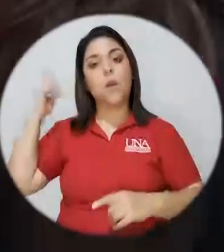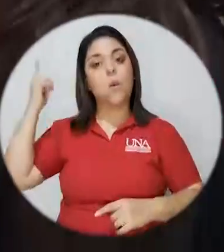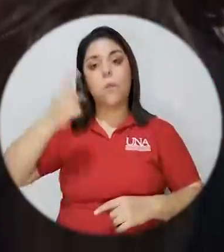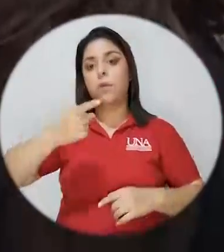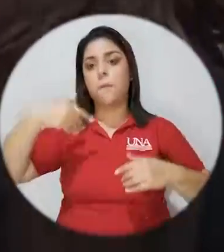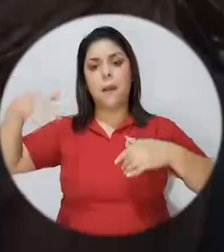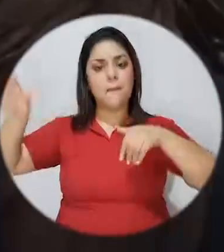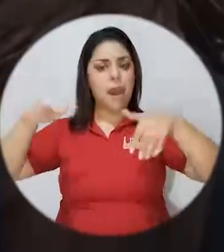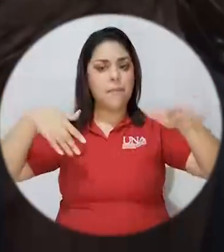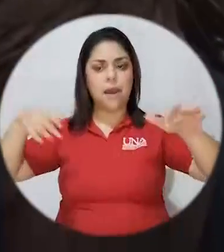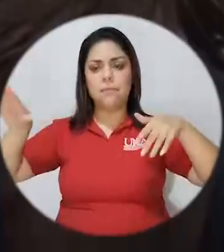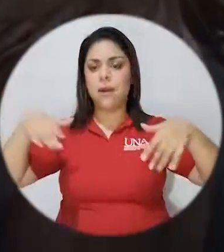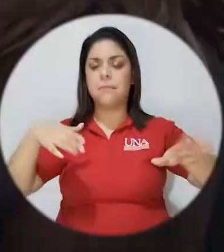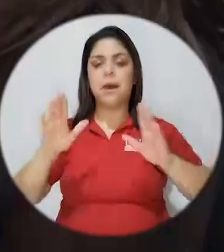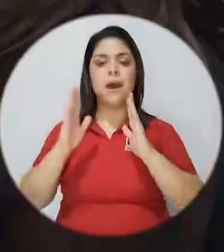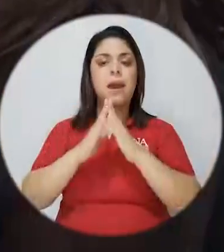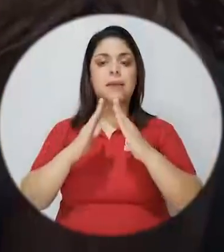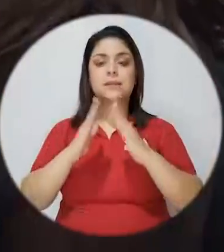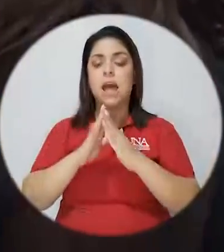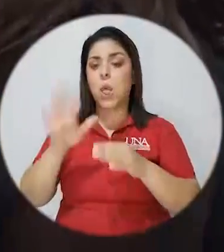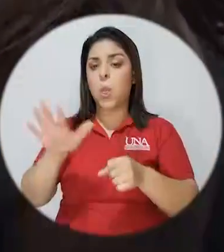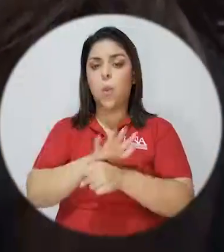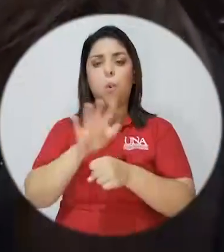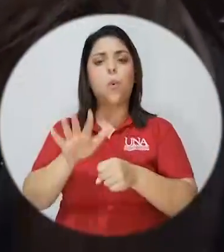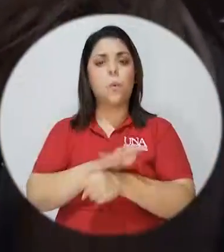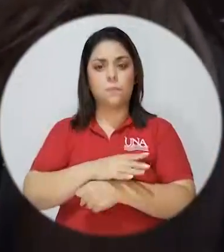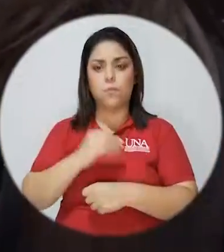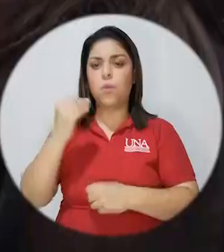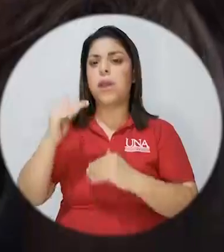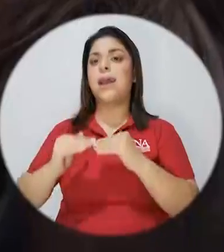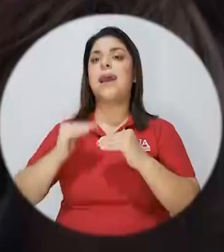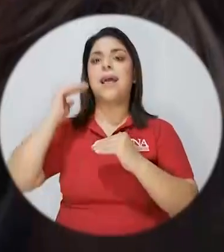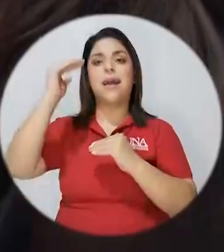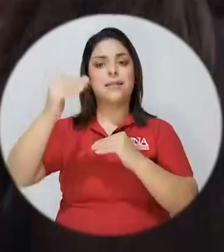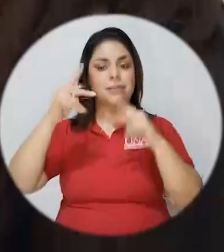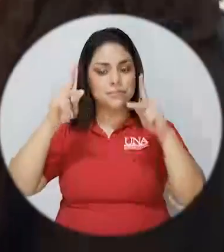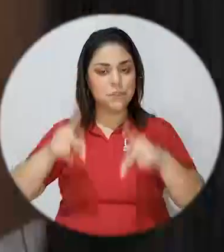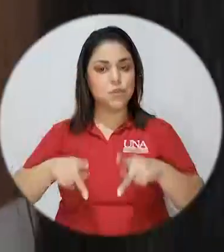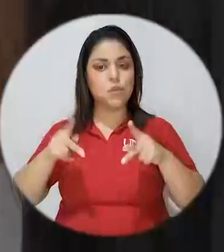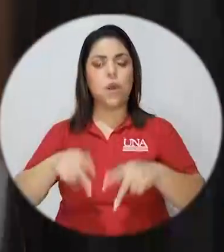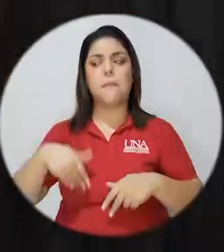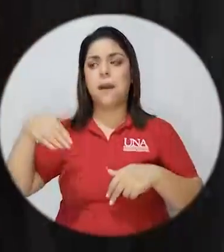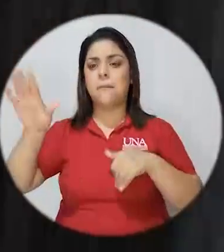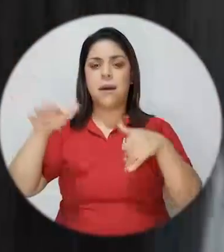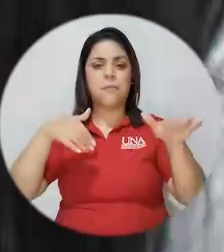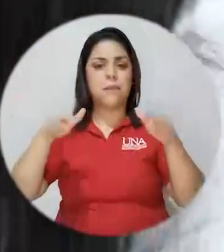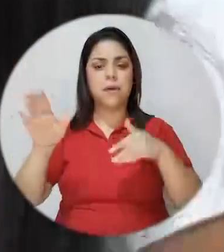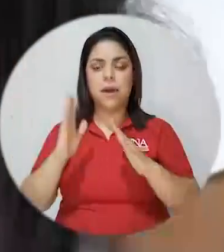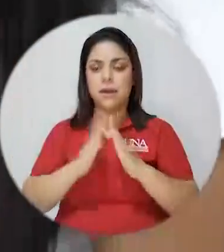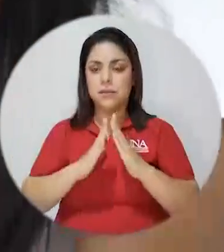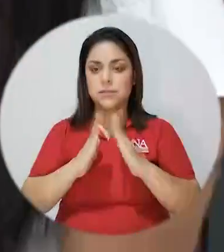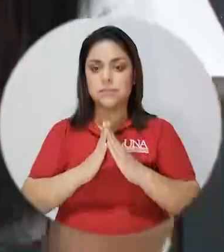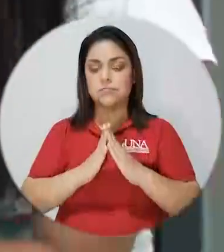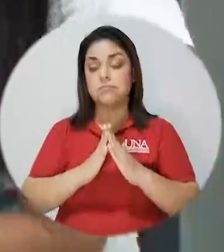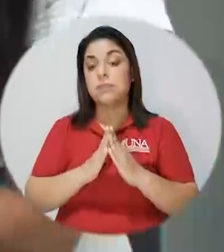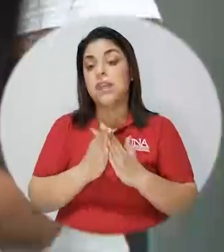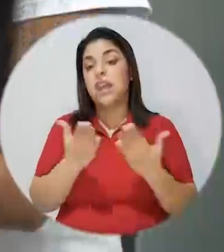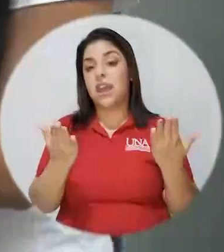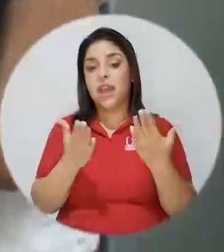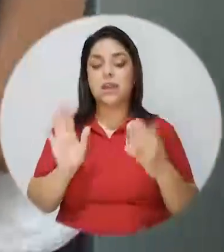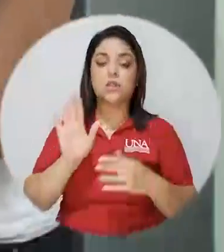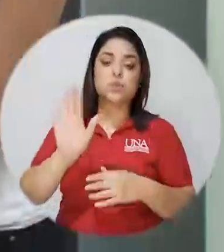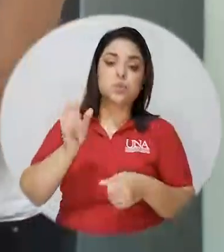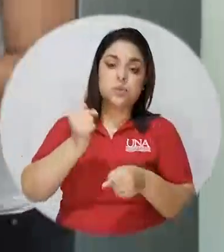a mandar a la casa, si no la totalidad, a un porcentaje muy alto de teletrabajadores que de una u otra